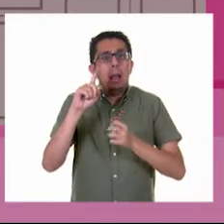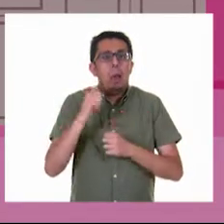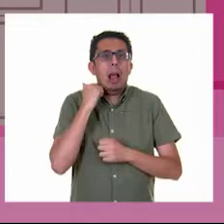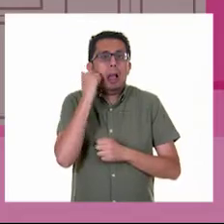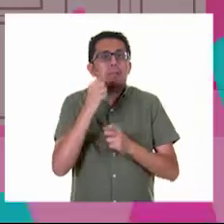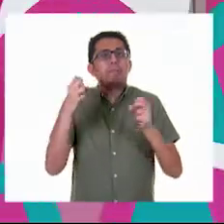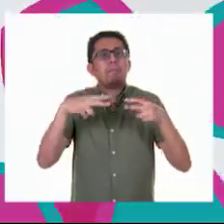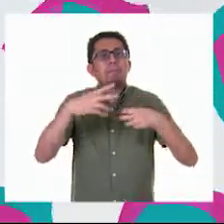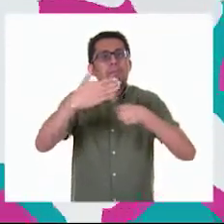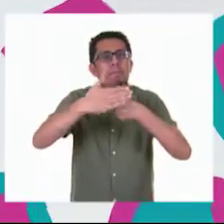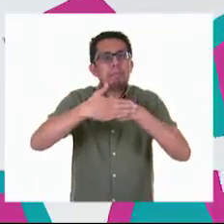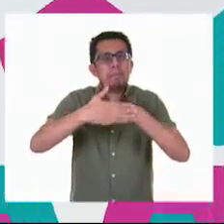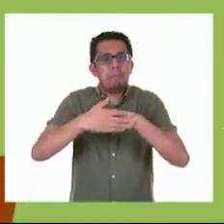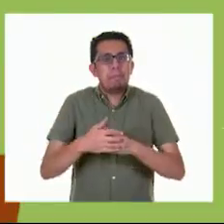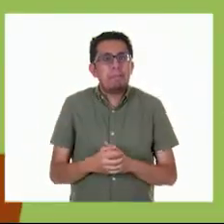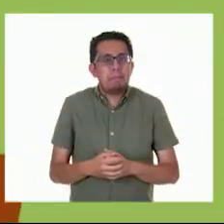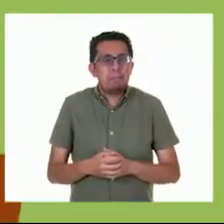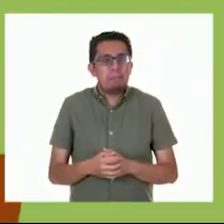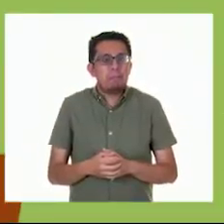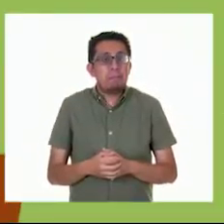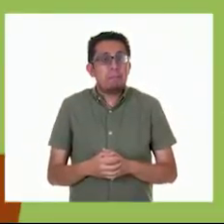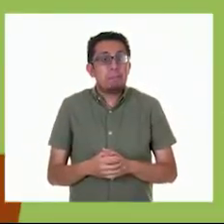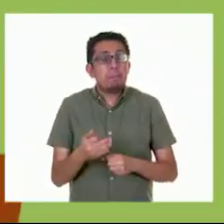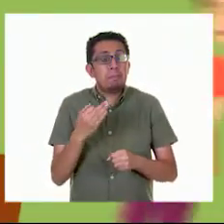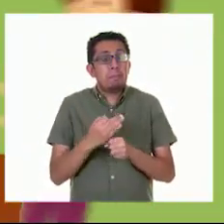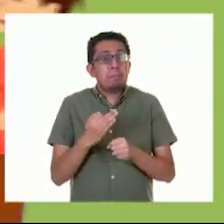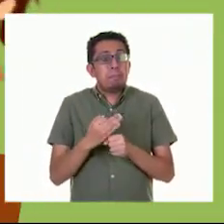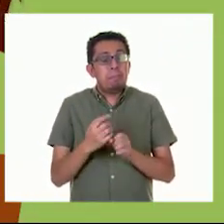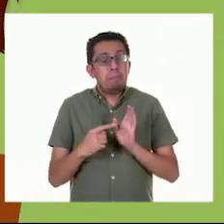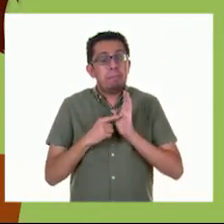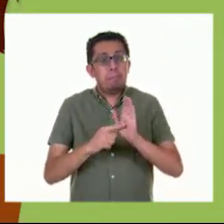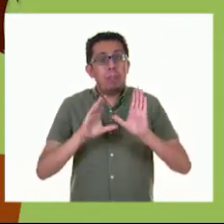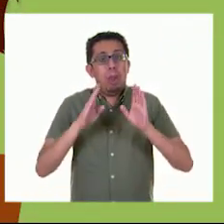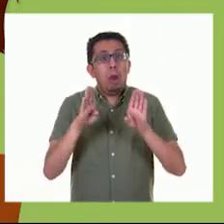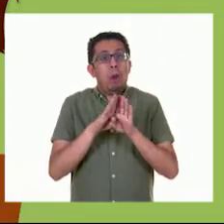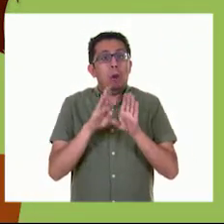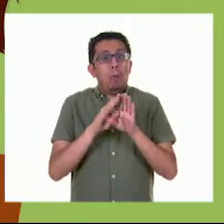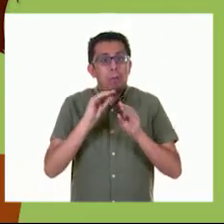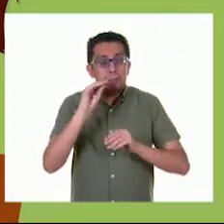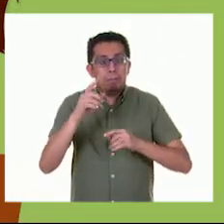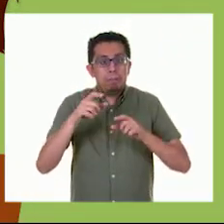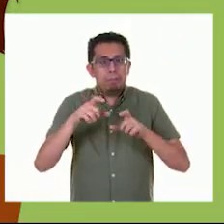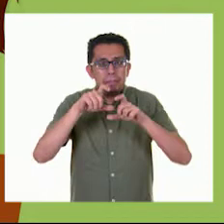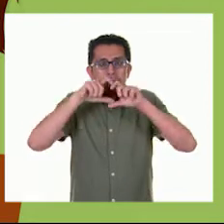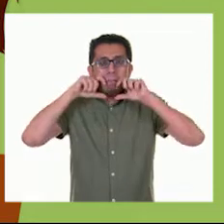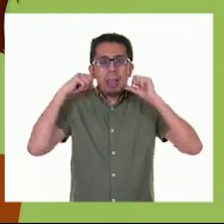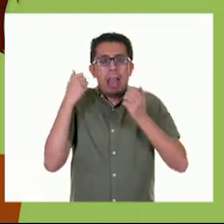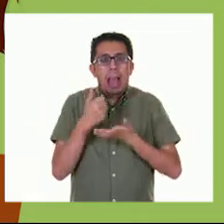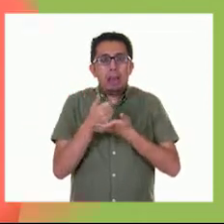¡Hasta la próxima! Te enseñaremos cómo armar un cubrebocas con ayuda de un adulto.